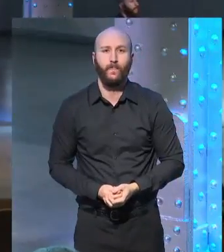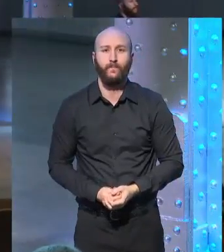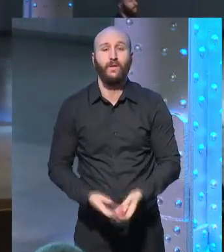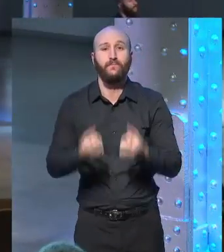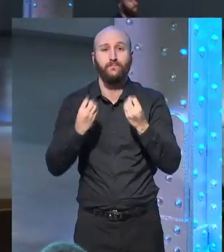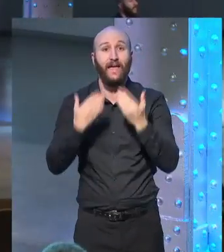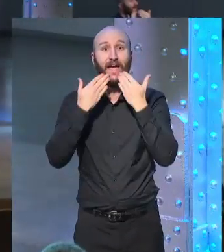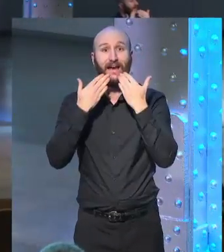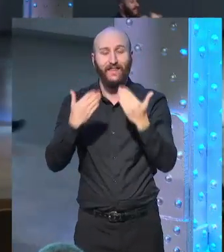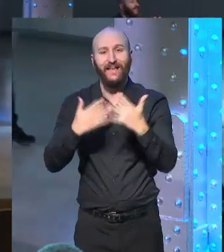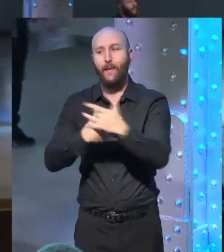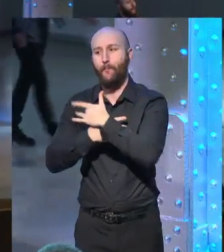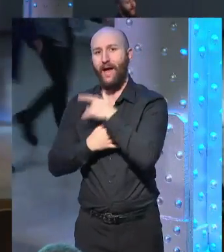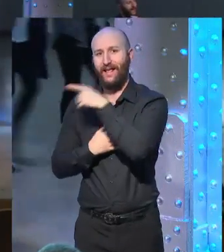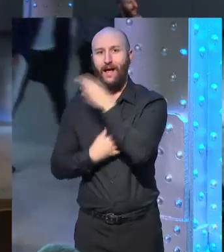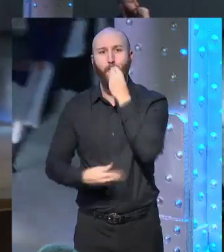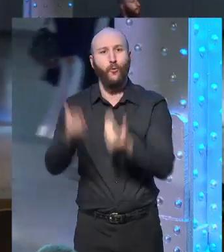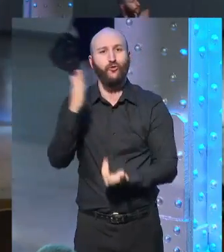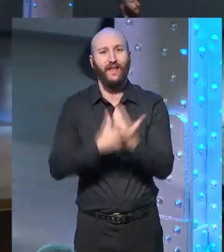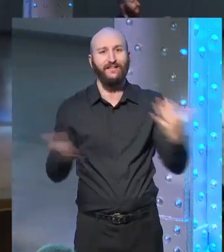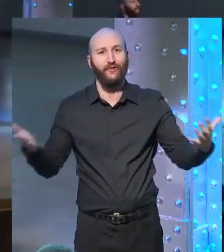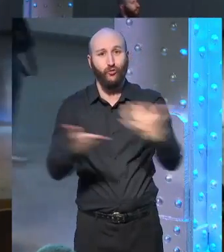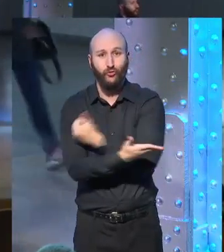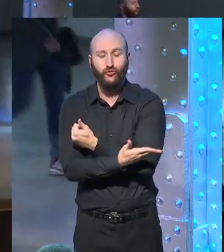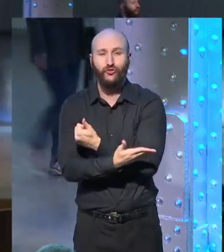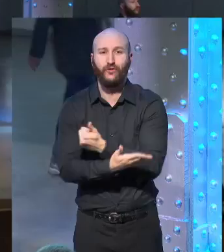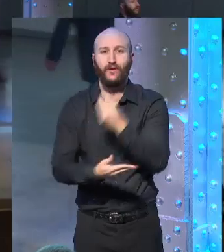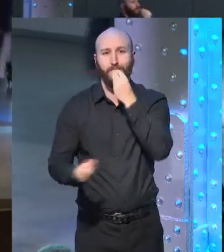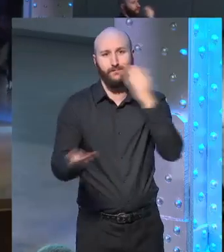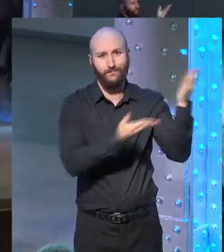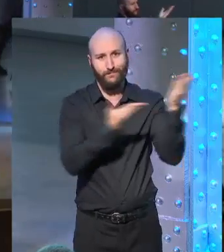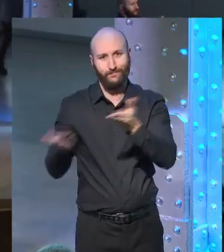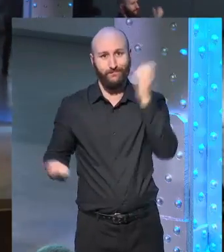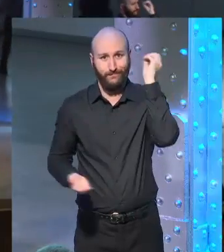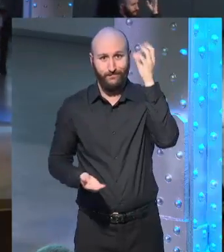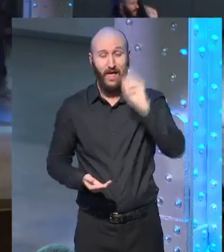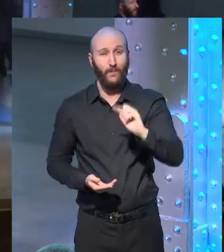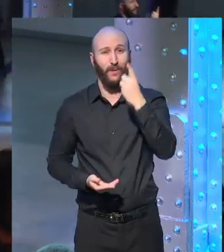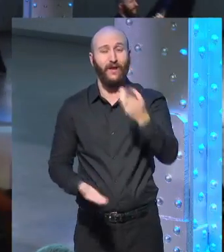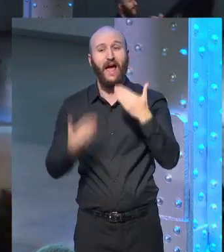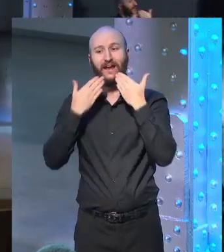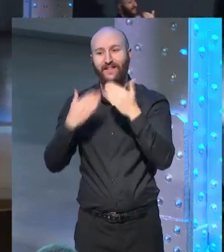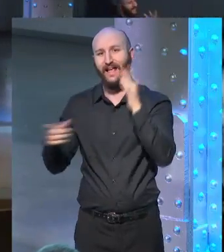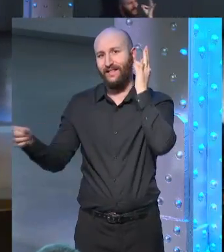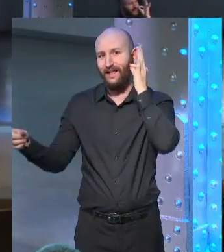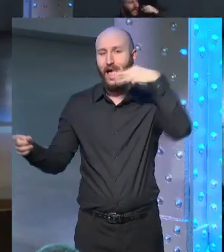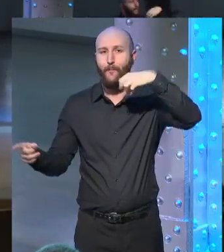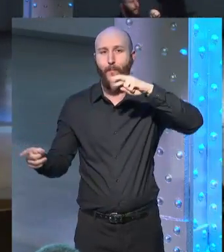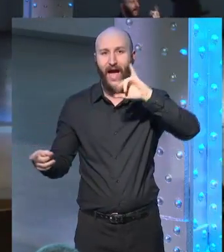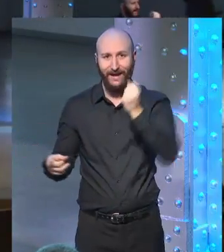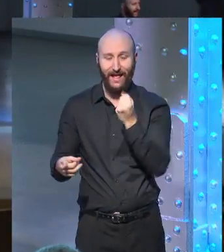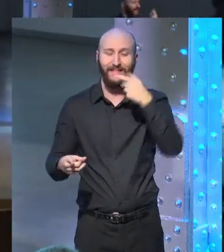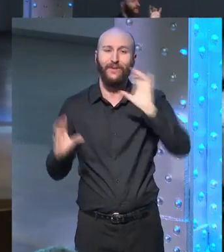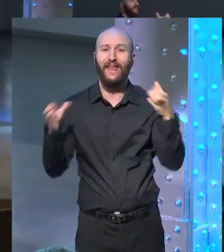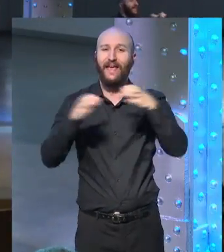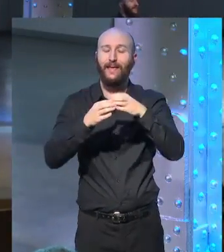Bueno, muchas gracias, María. Buenos días a todos y bienvenidos a este Summit. Me gustaría en primer lugar agradecer a María y a todo el equipo de The